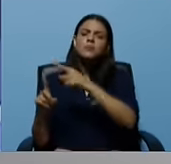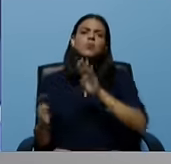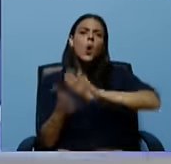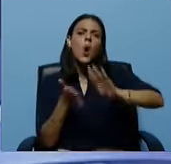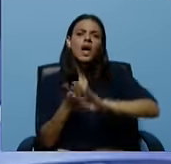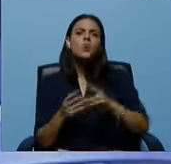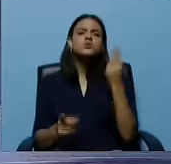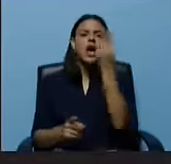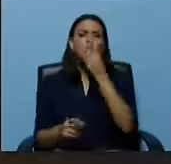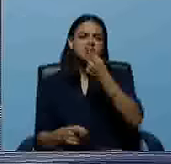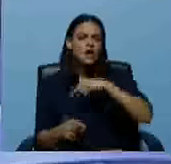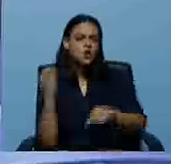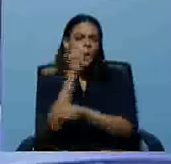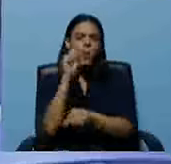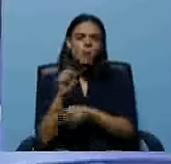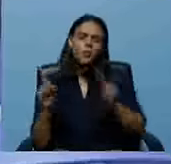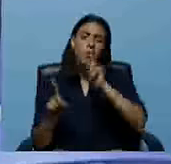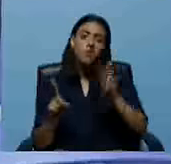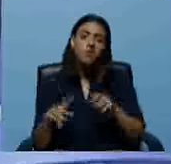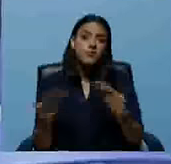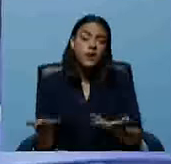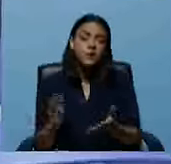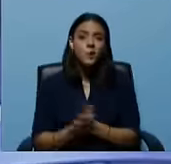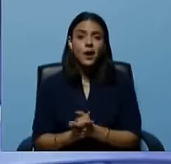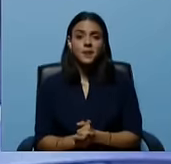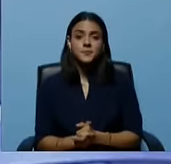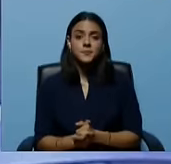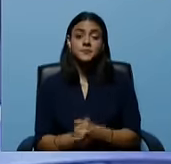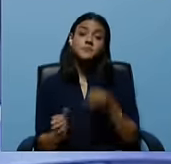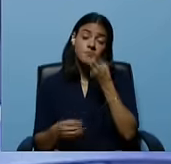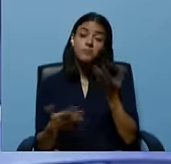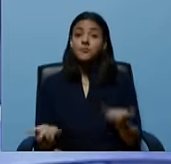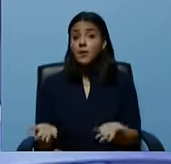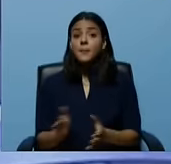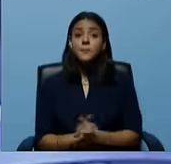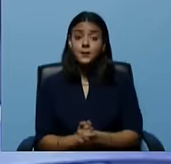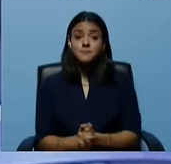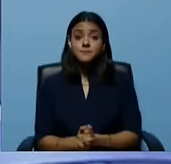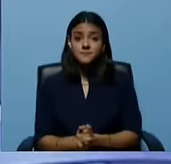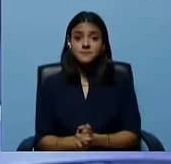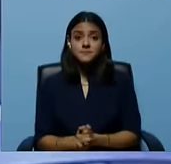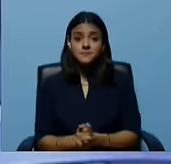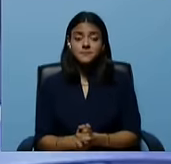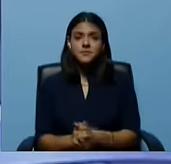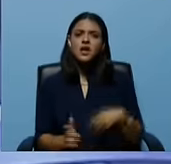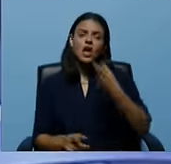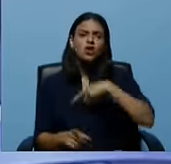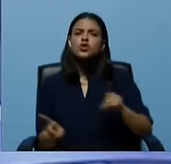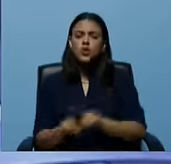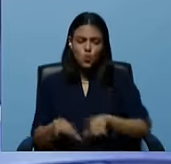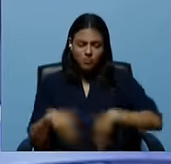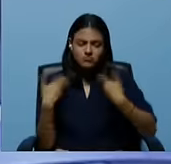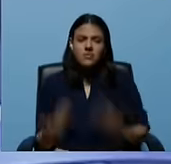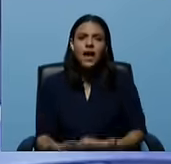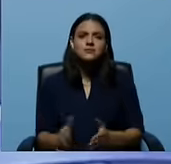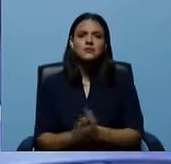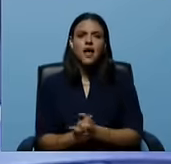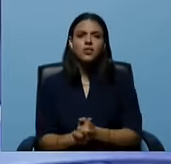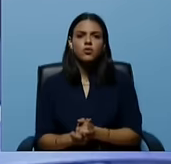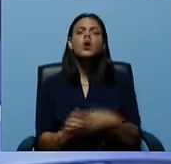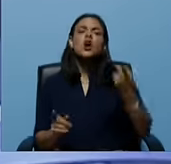insultar a Venezuela. Y bueno, nos cansamos porque nosotros tenemos